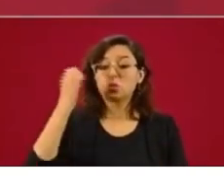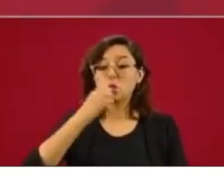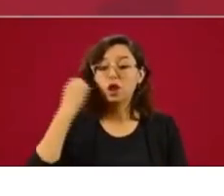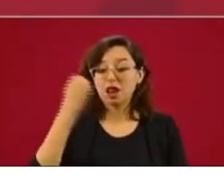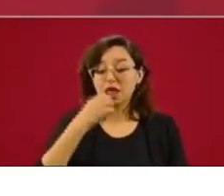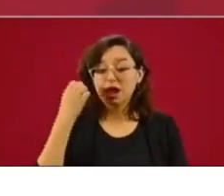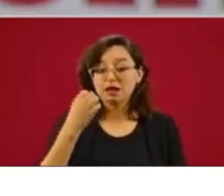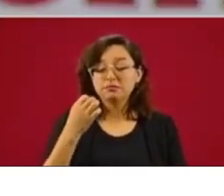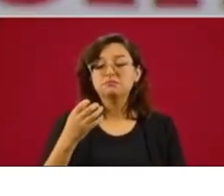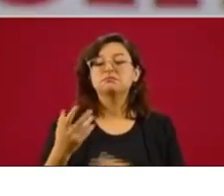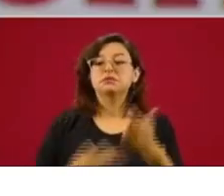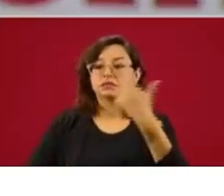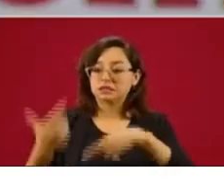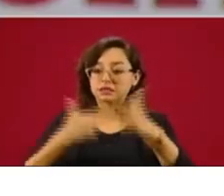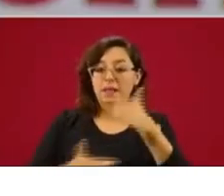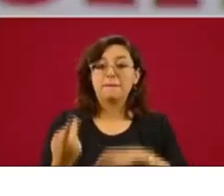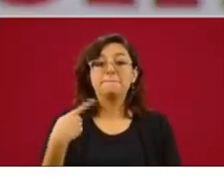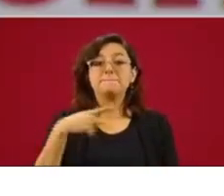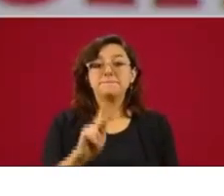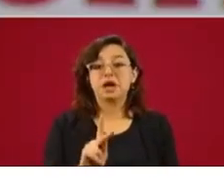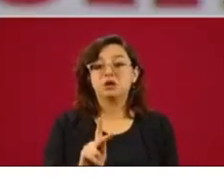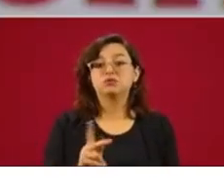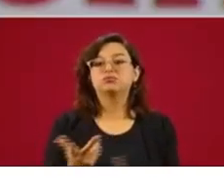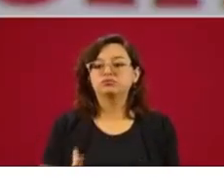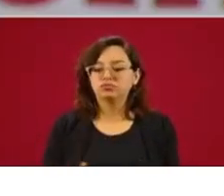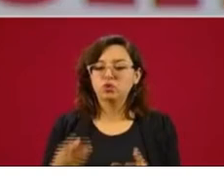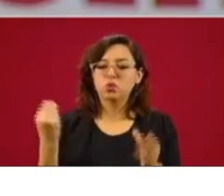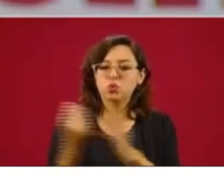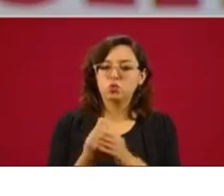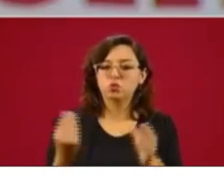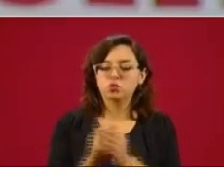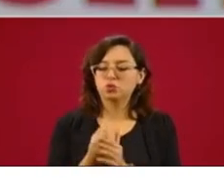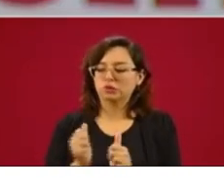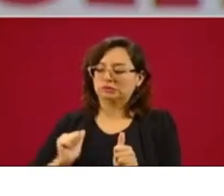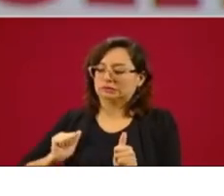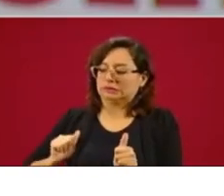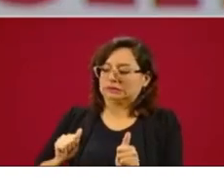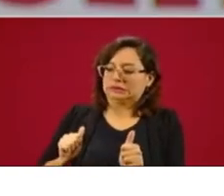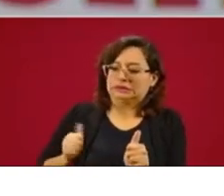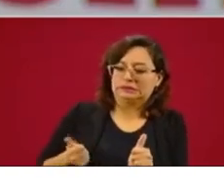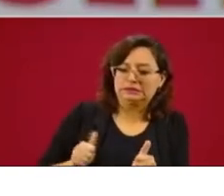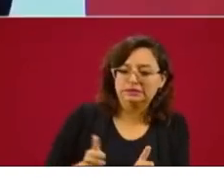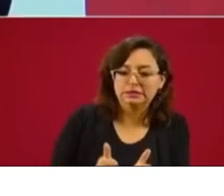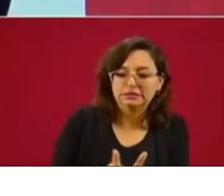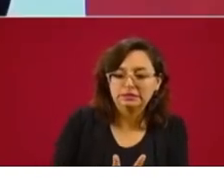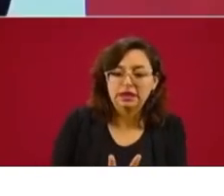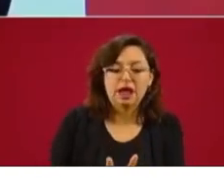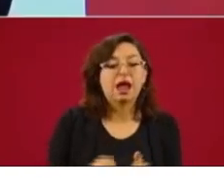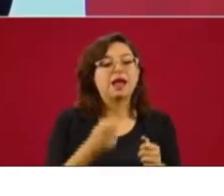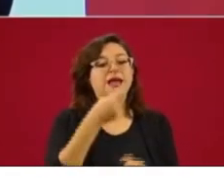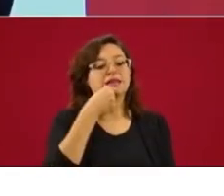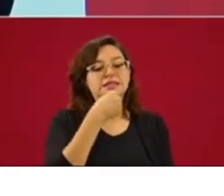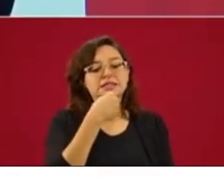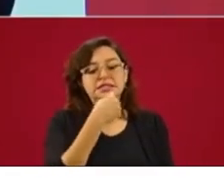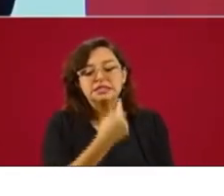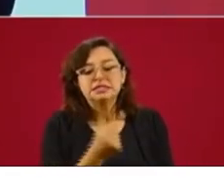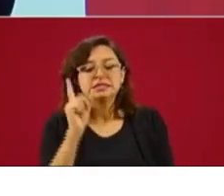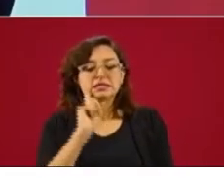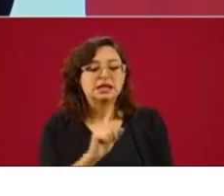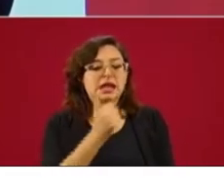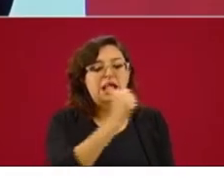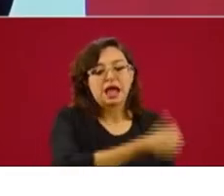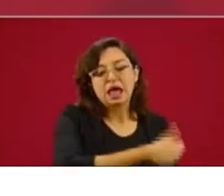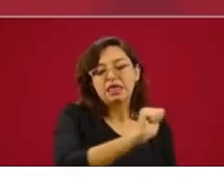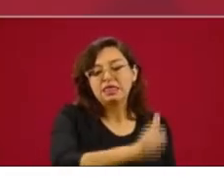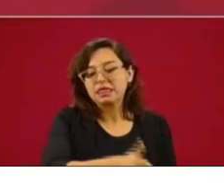nivelación que permitirá una evaluación diagnóstica para detectar personalizadamente, niña y